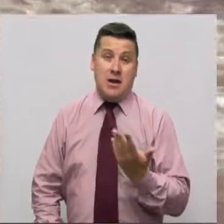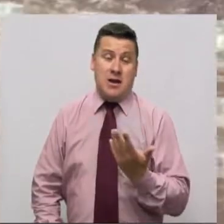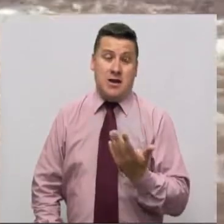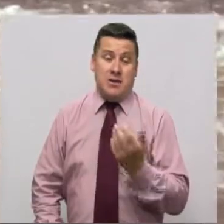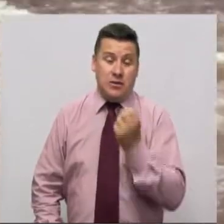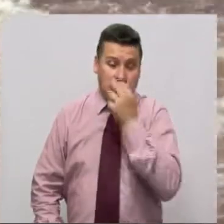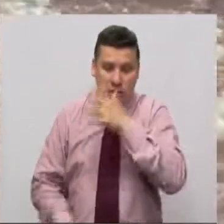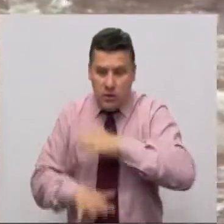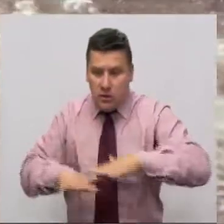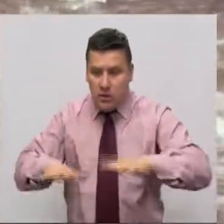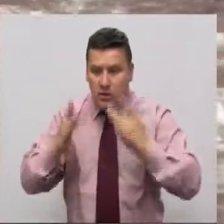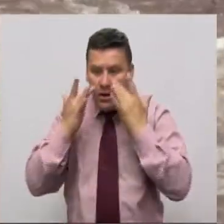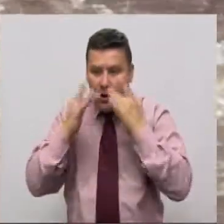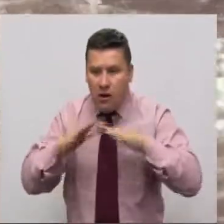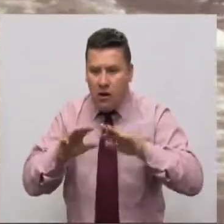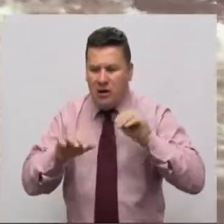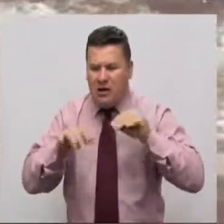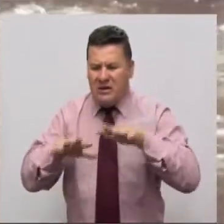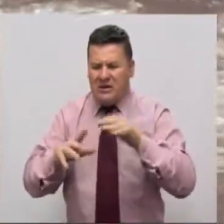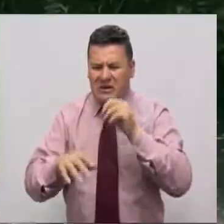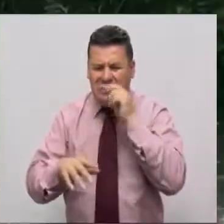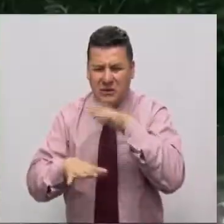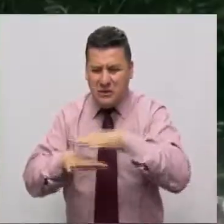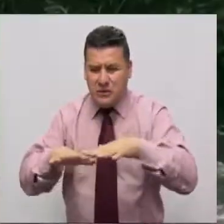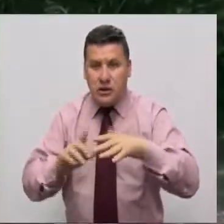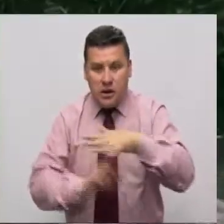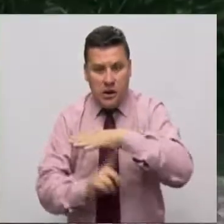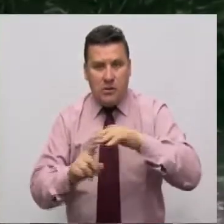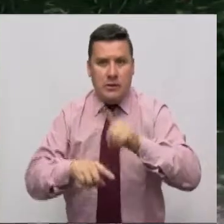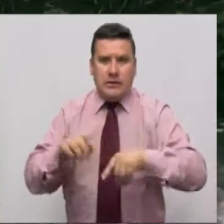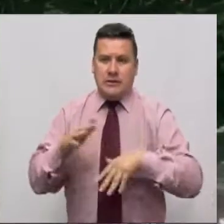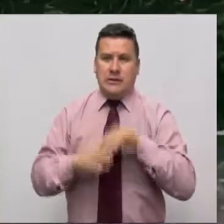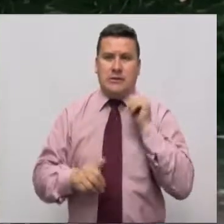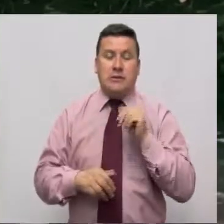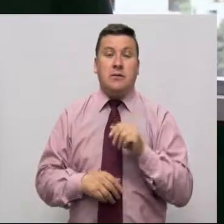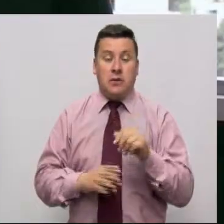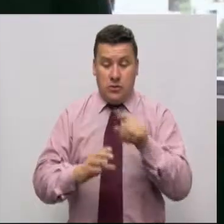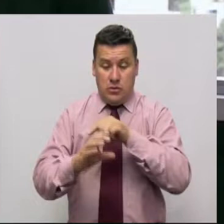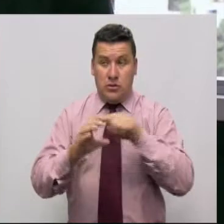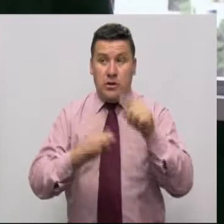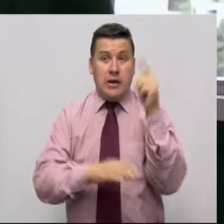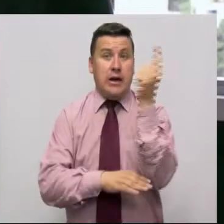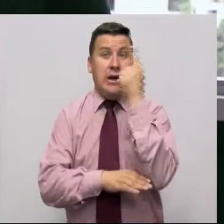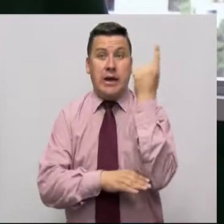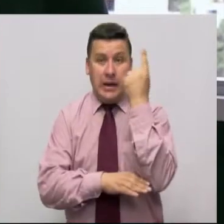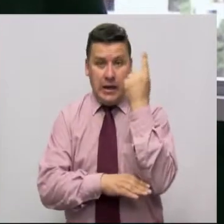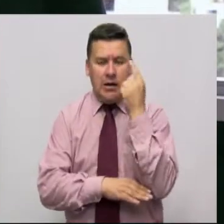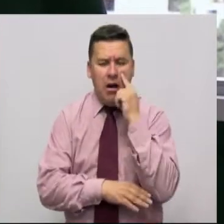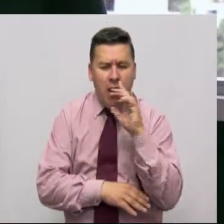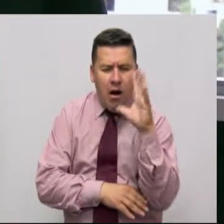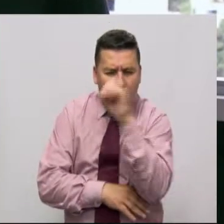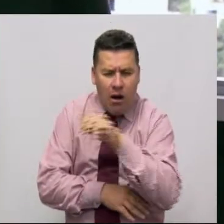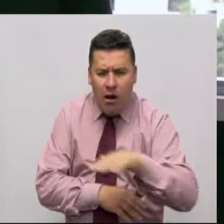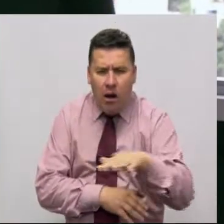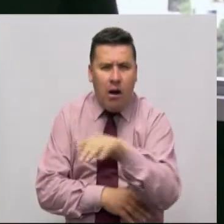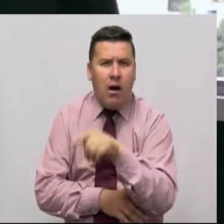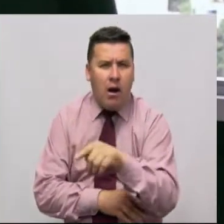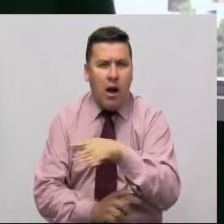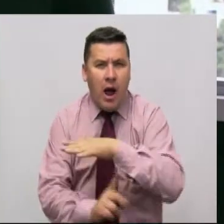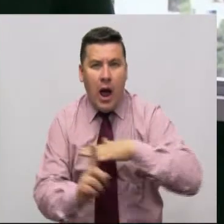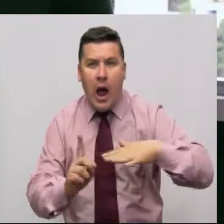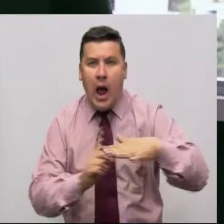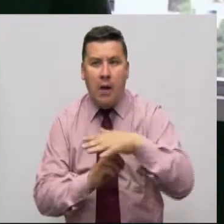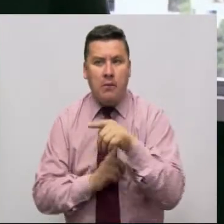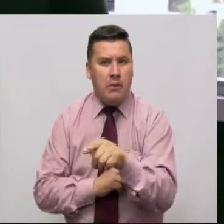Cuando contamina nuestros recursos naturales, todos perdemos. El daño ambiental es inevitable. La Contraloría General de la República descubrió que